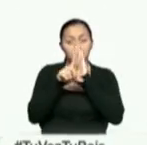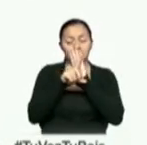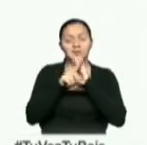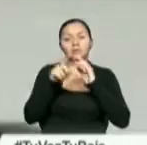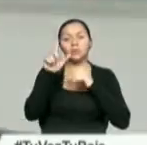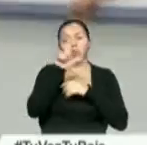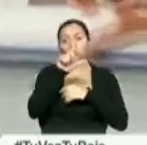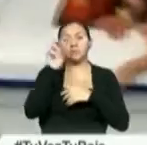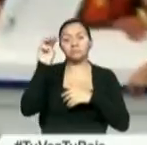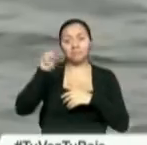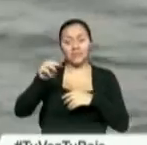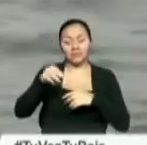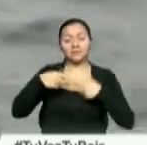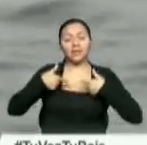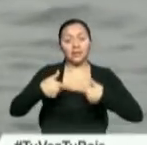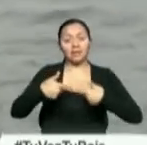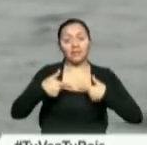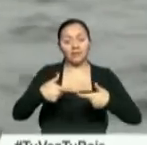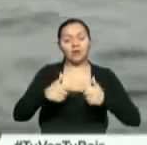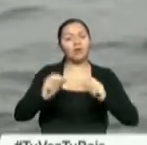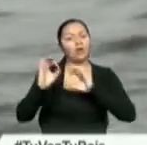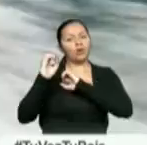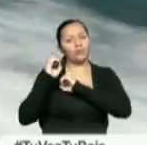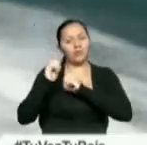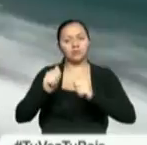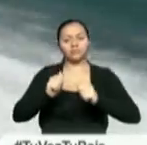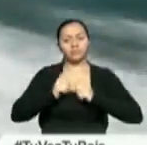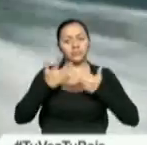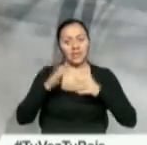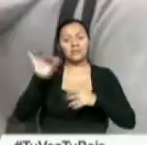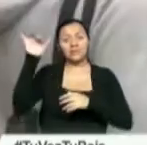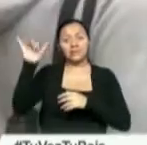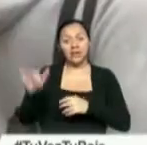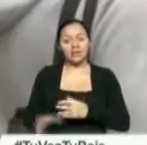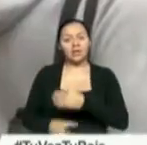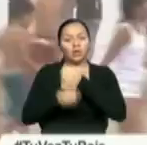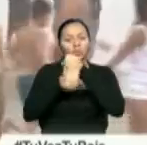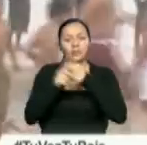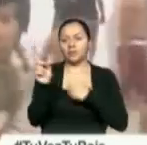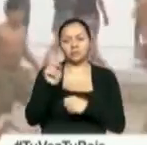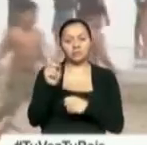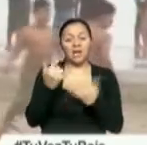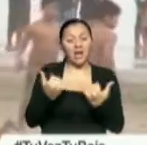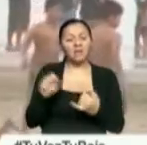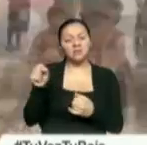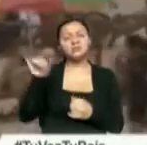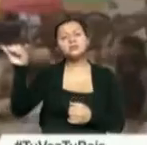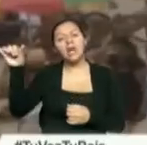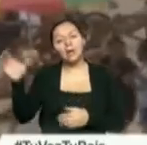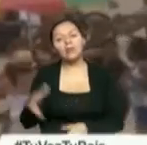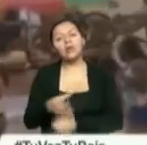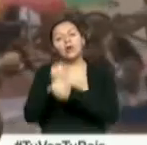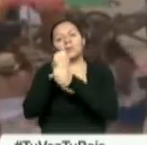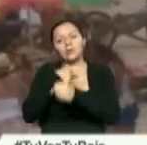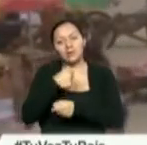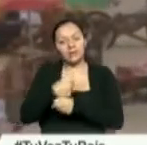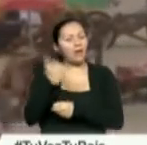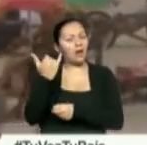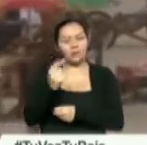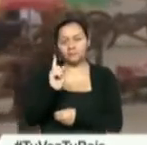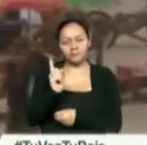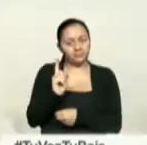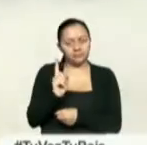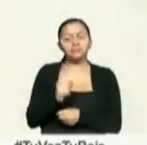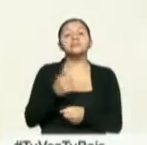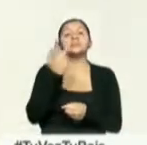son días de descanso obligatorio y no serán recuperables como es en la actualidad si los feriados caen sábado o